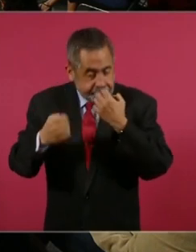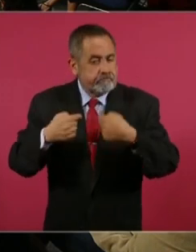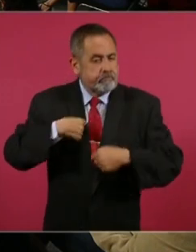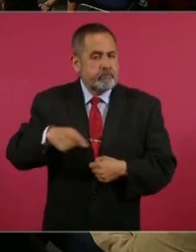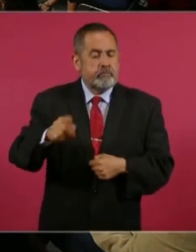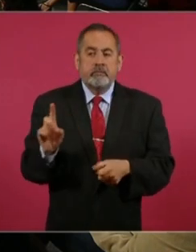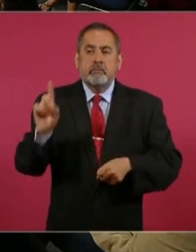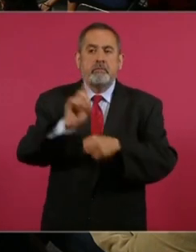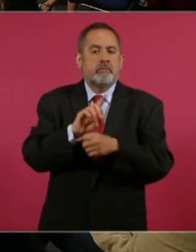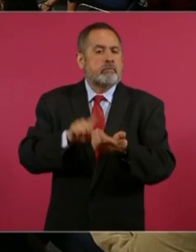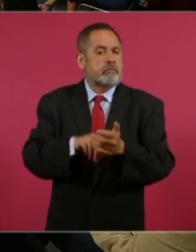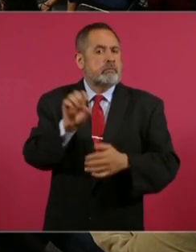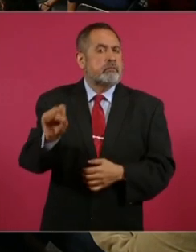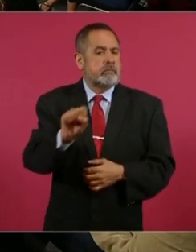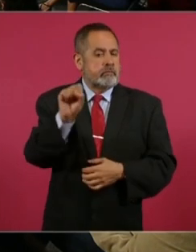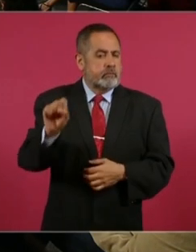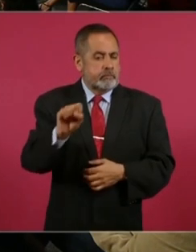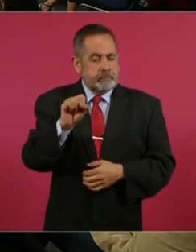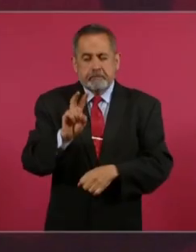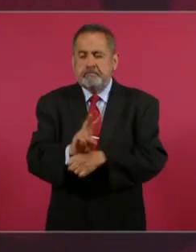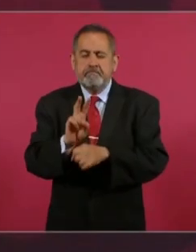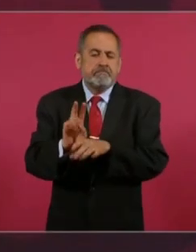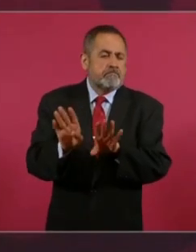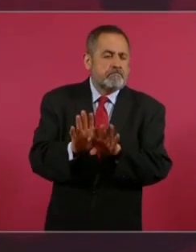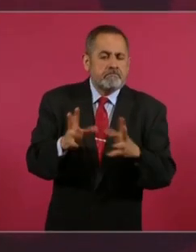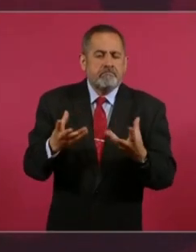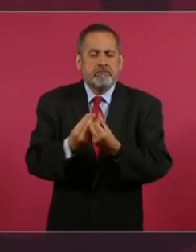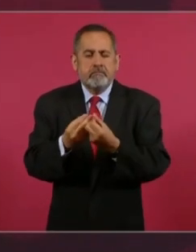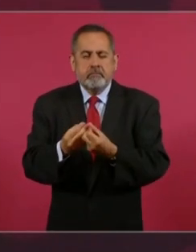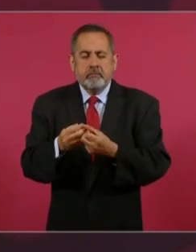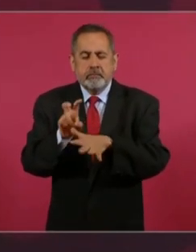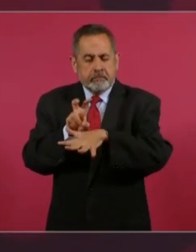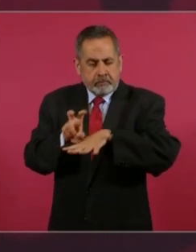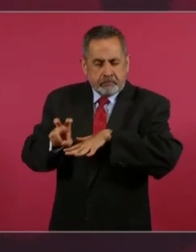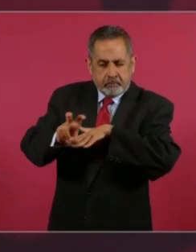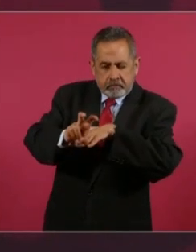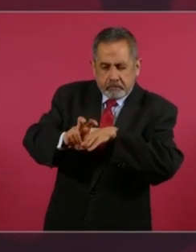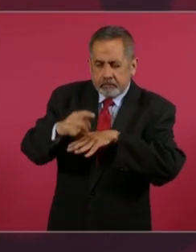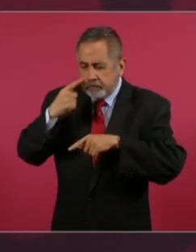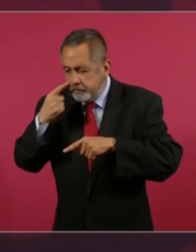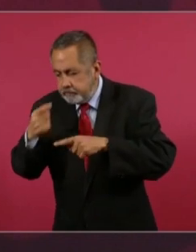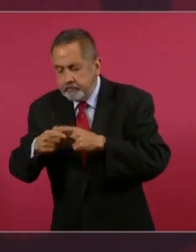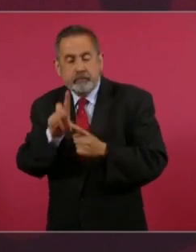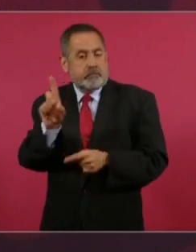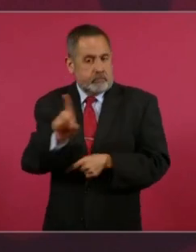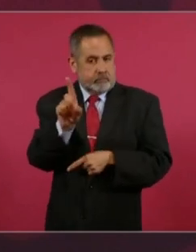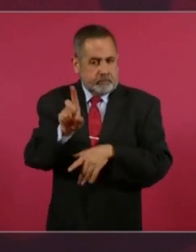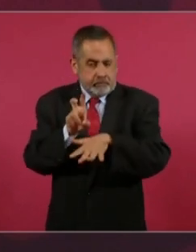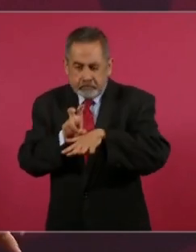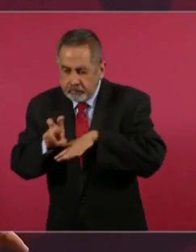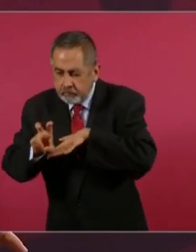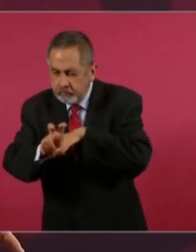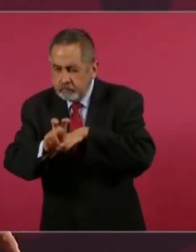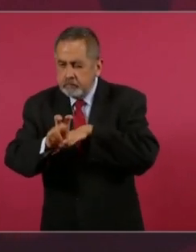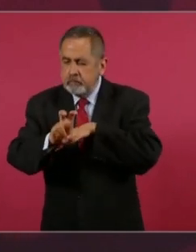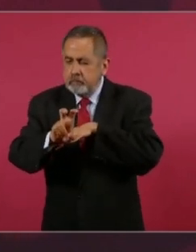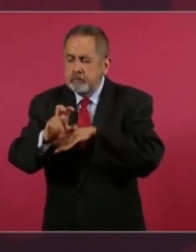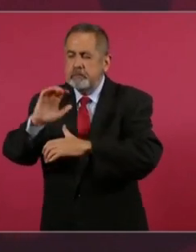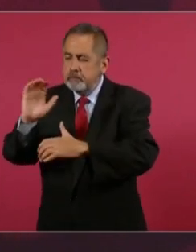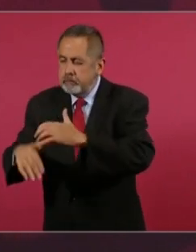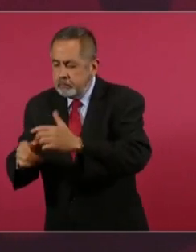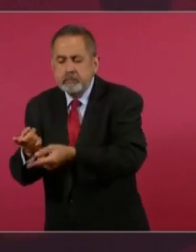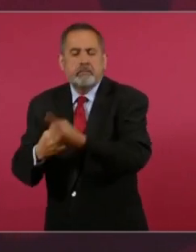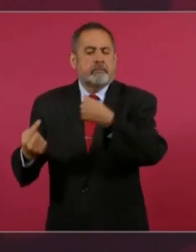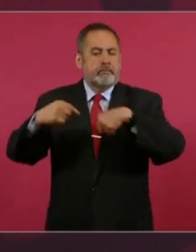Y el sábado supervisamos Tren Maya, domingo Tren Maya, y ya regresamos.